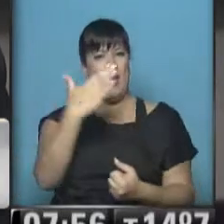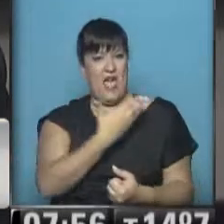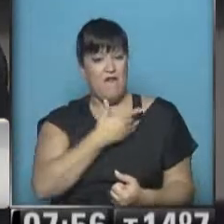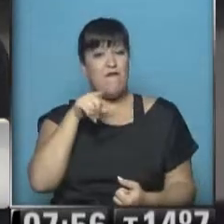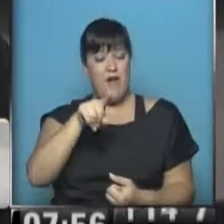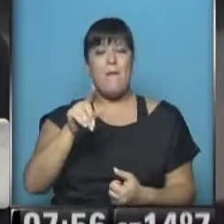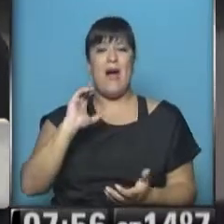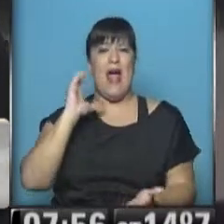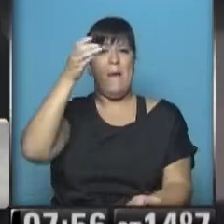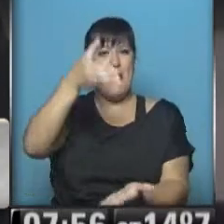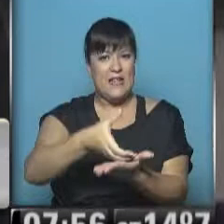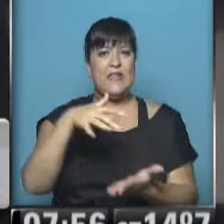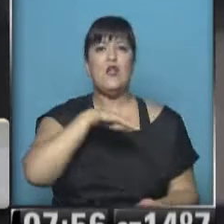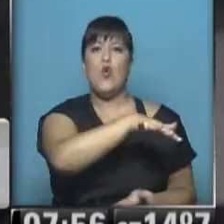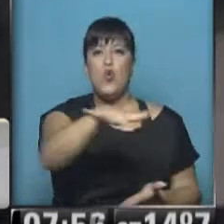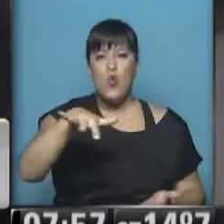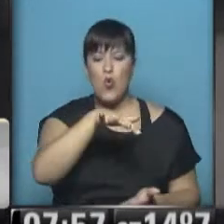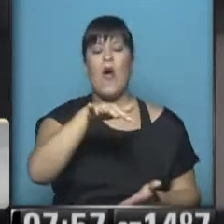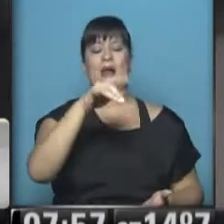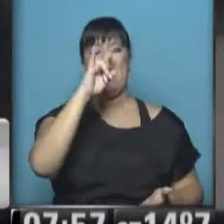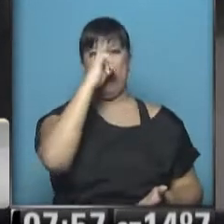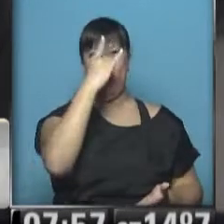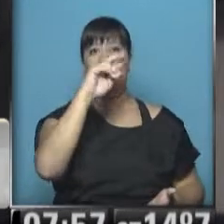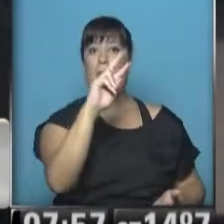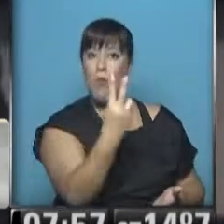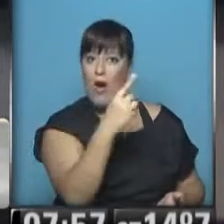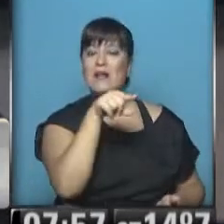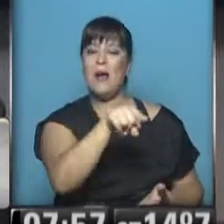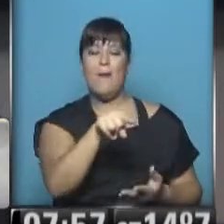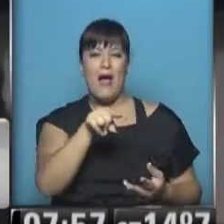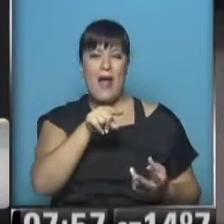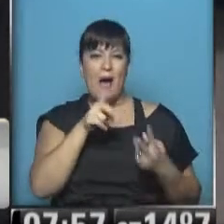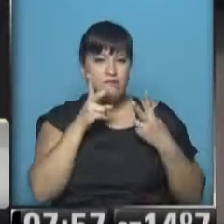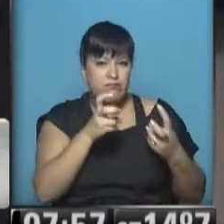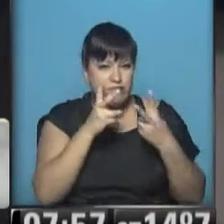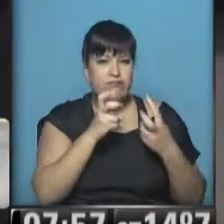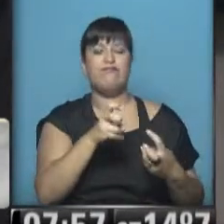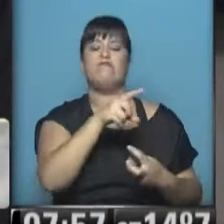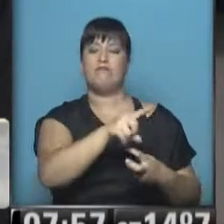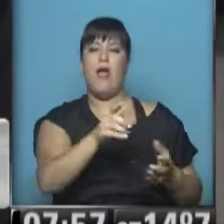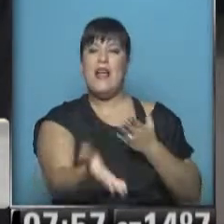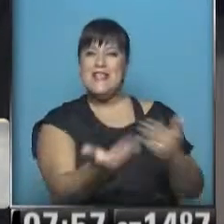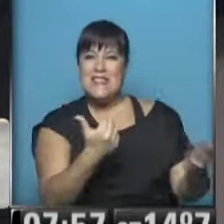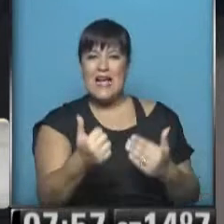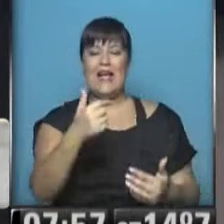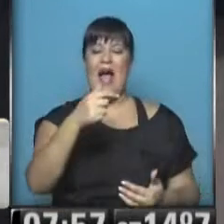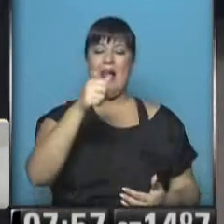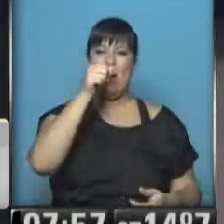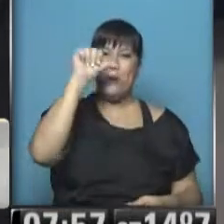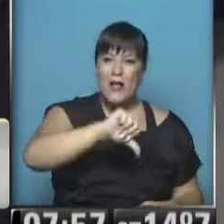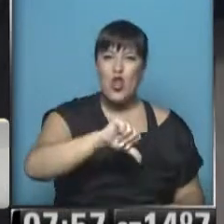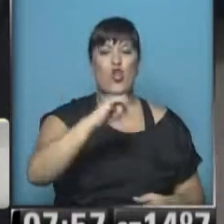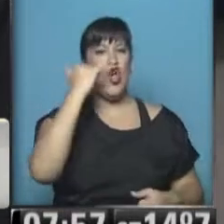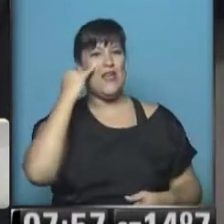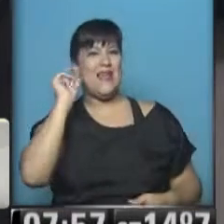zona en un área de vaca muerta para también buscar este petróleo y gas con esta metodología no